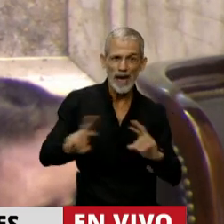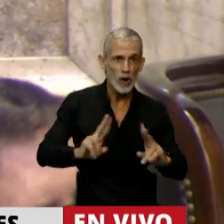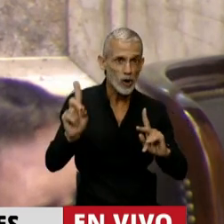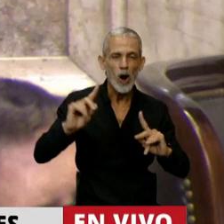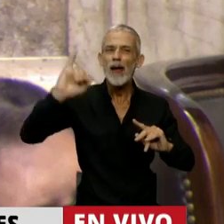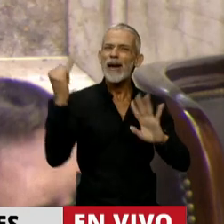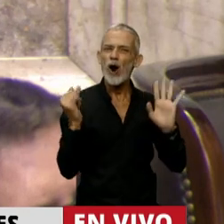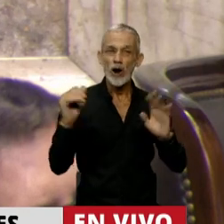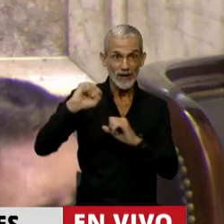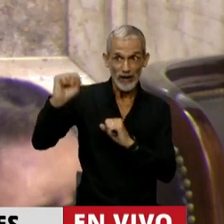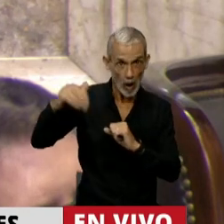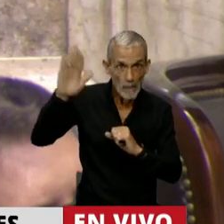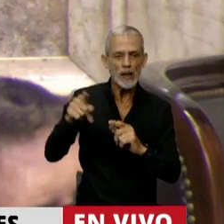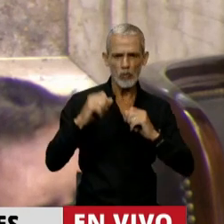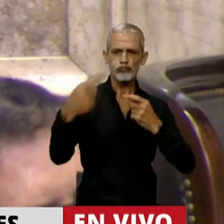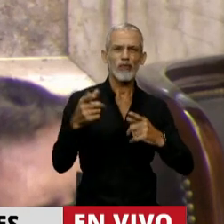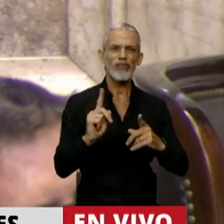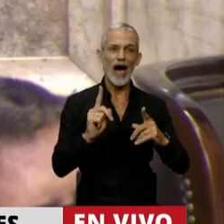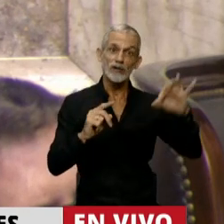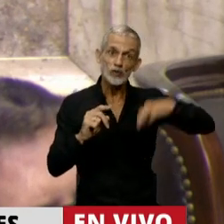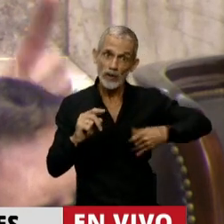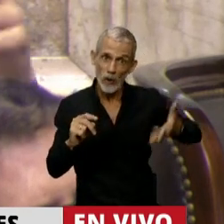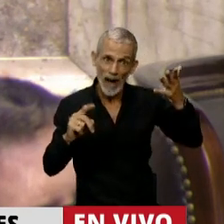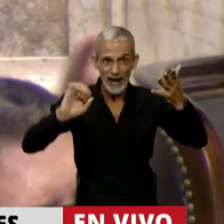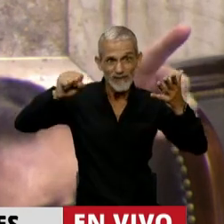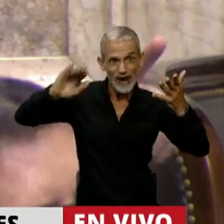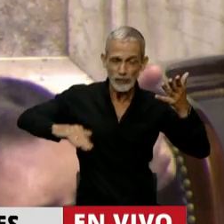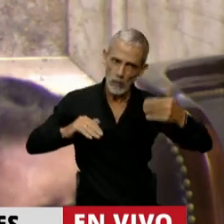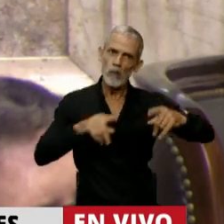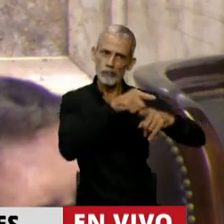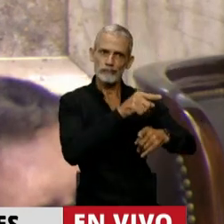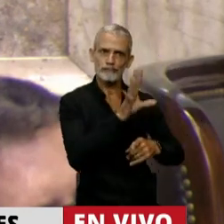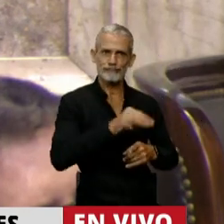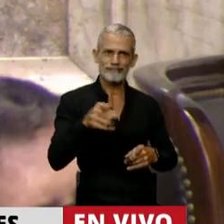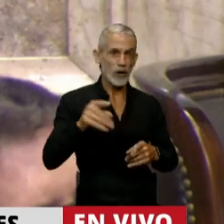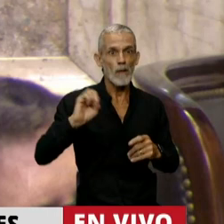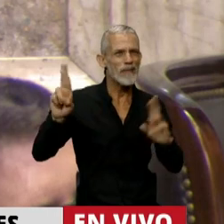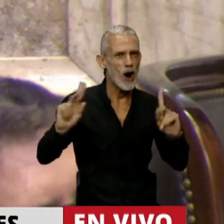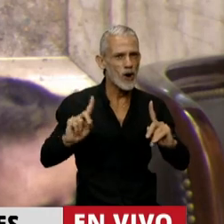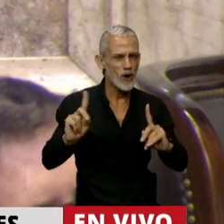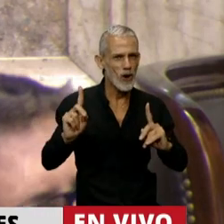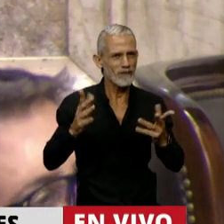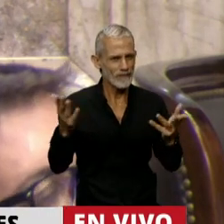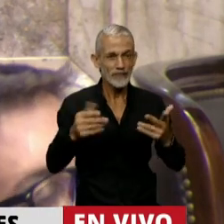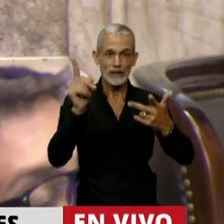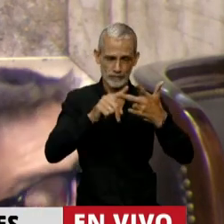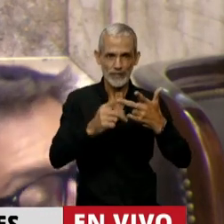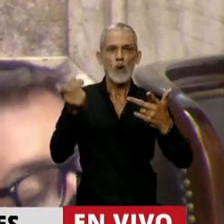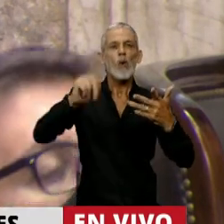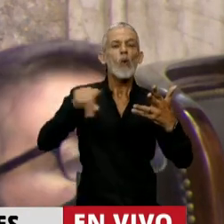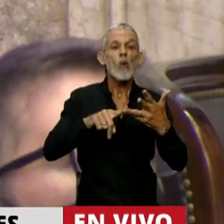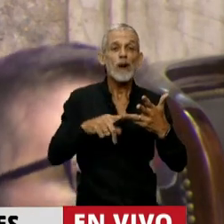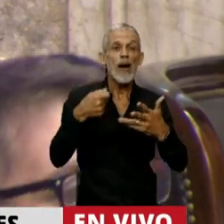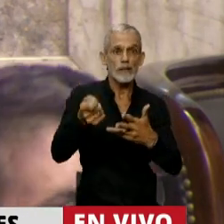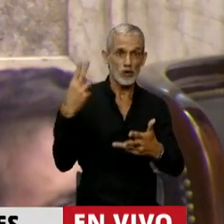los jubilados se diría eso, la mejor para los jubilados, no la peor. Que se restituyan los